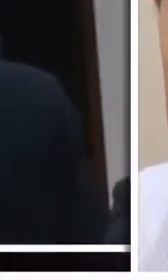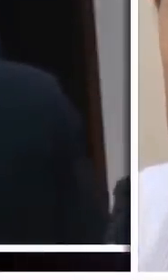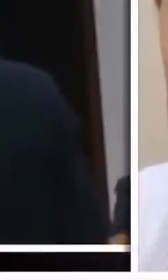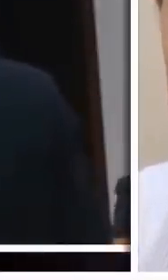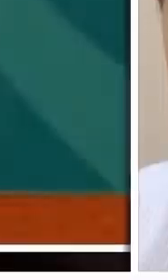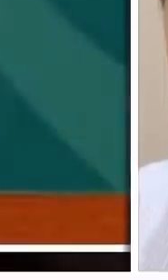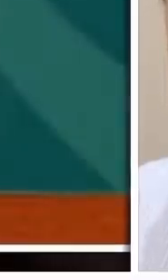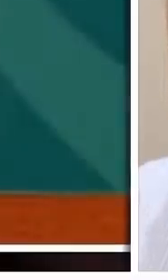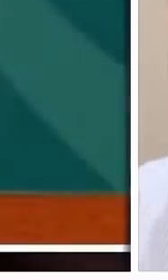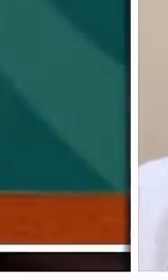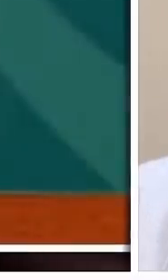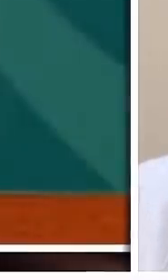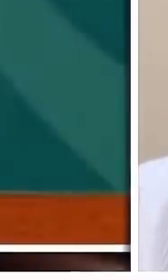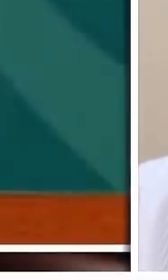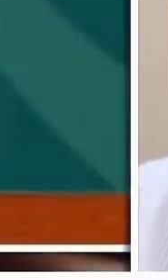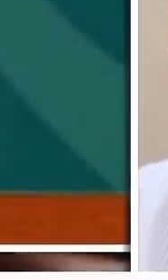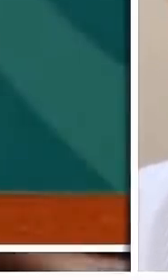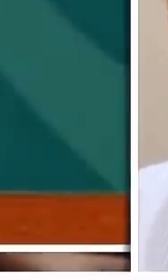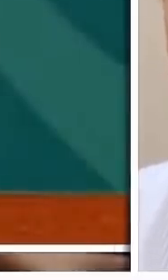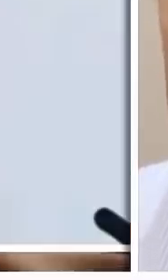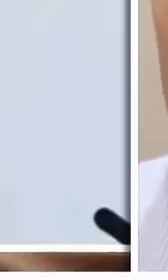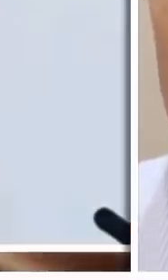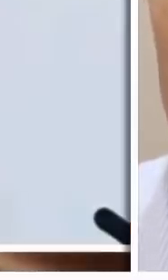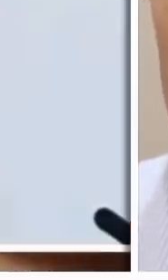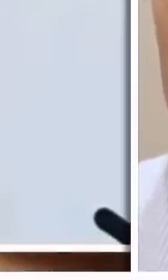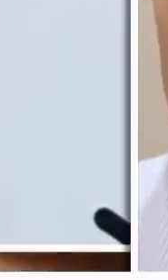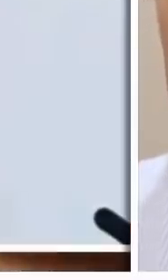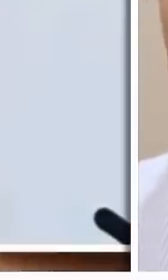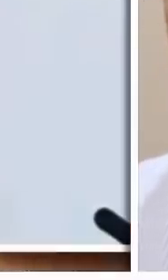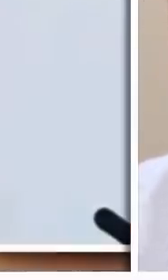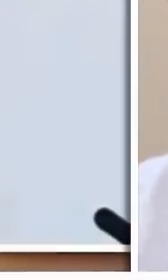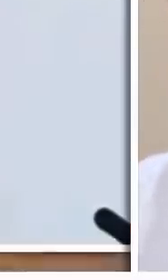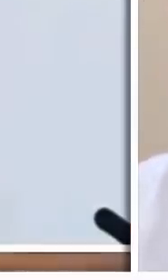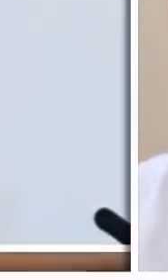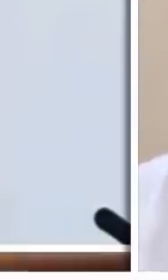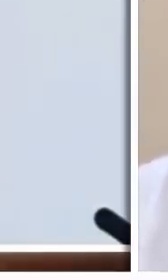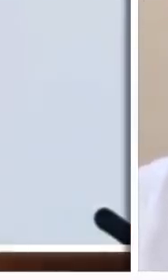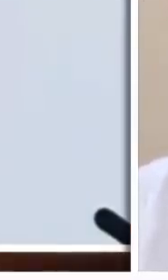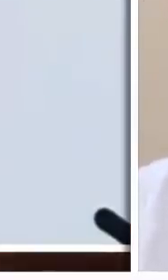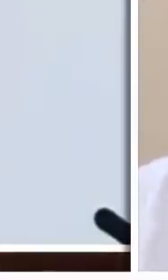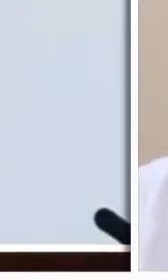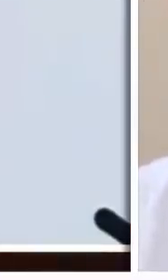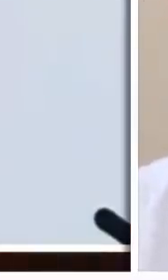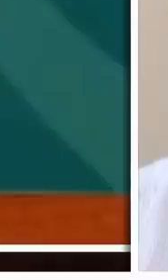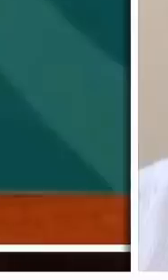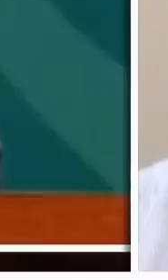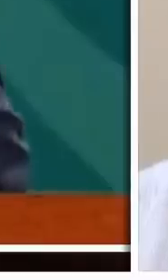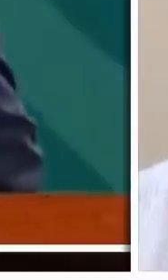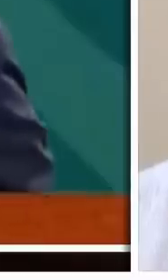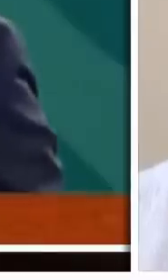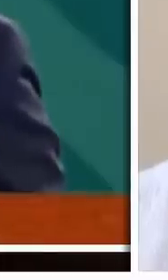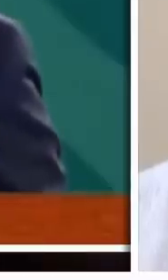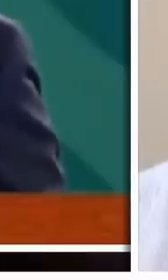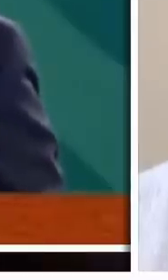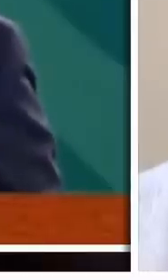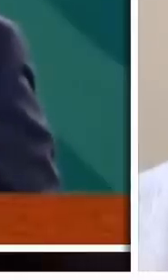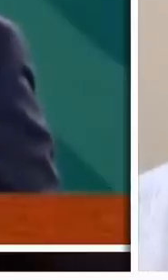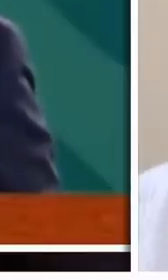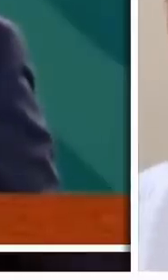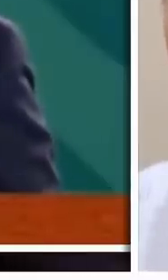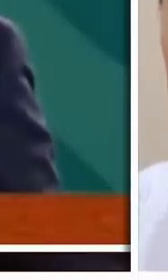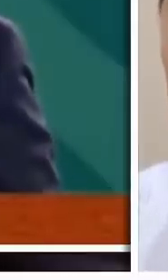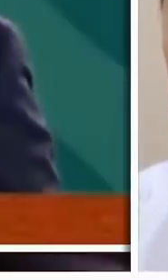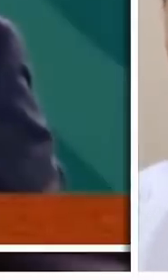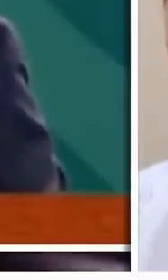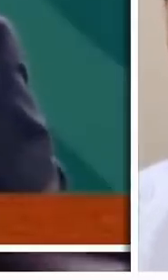mayorías para que no se tenga que negociar tanto con estos partidos de oposición y es que ellos también están centrando su esfuerzo justamente